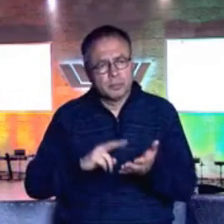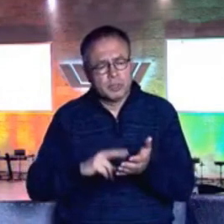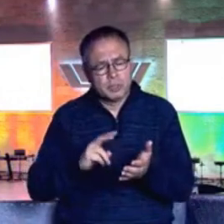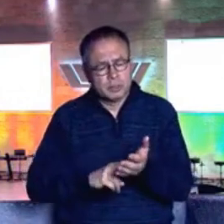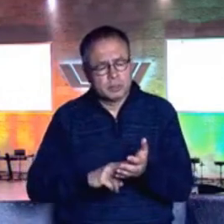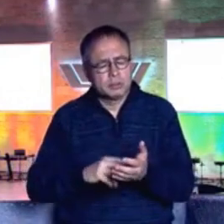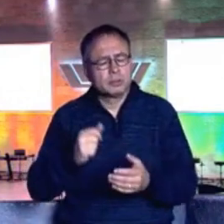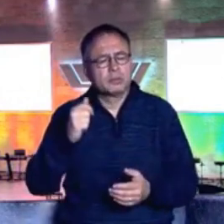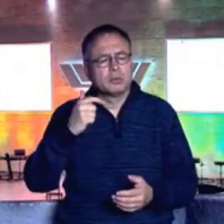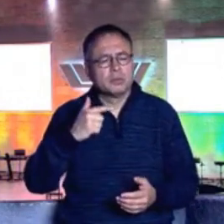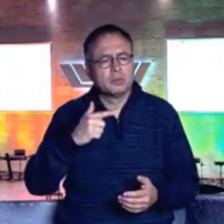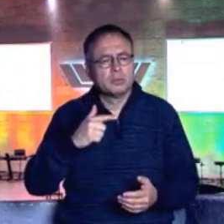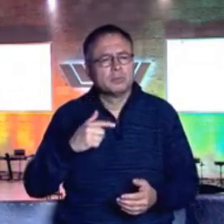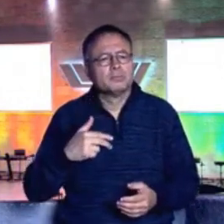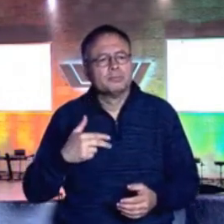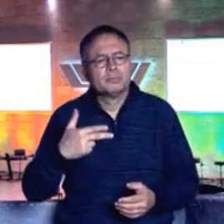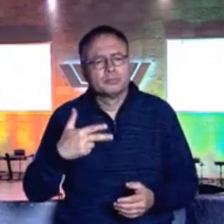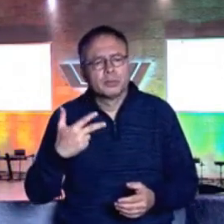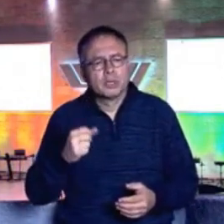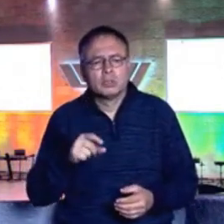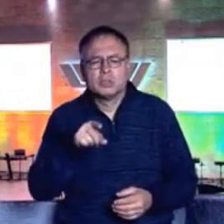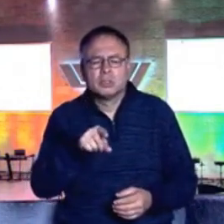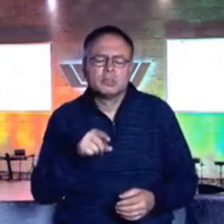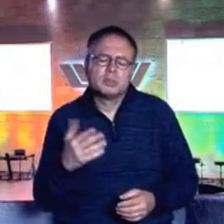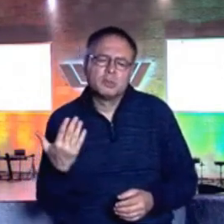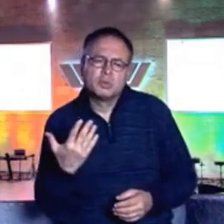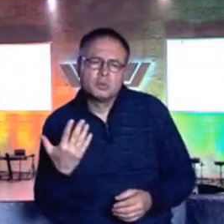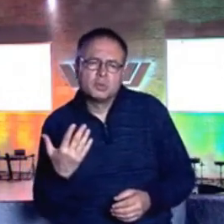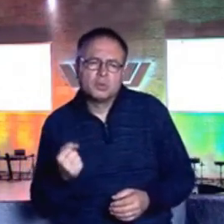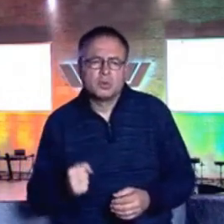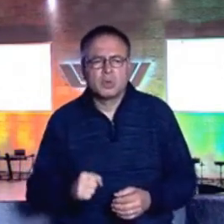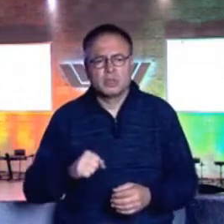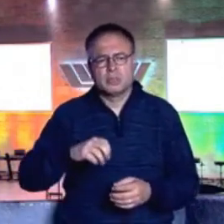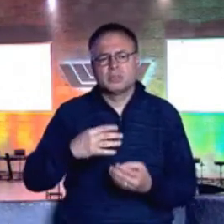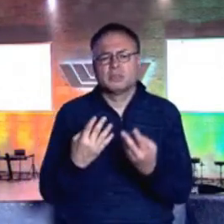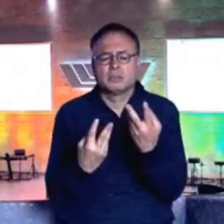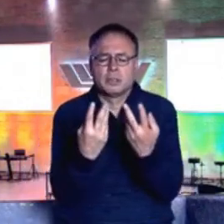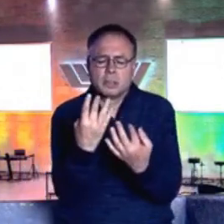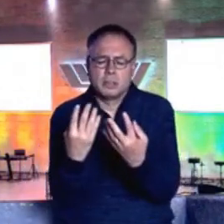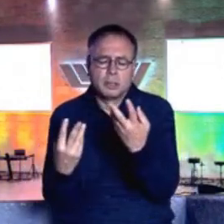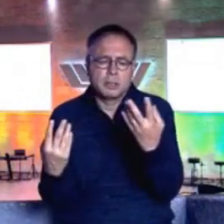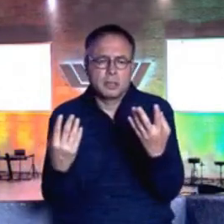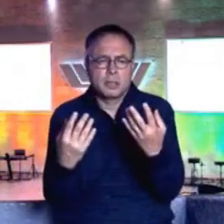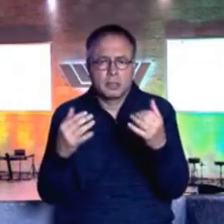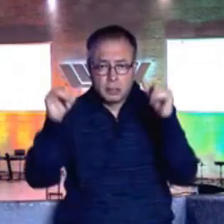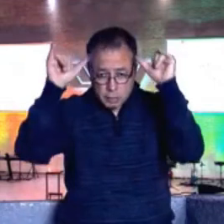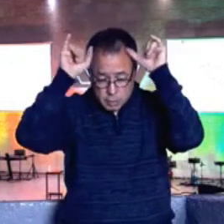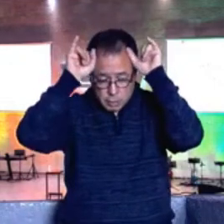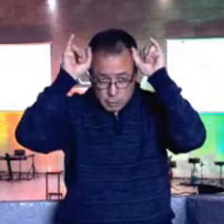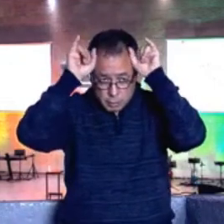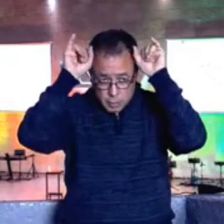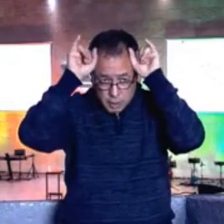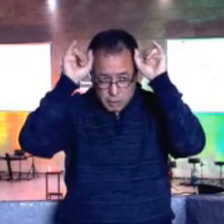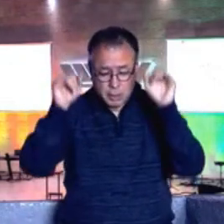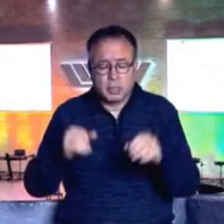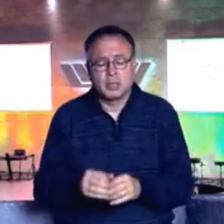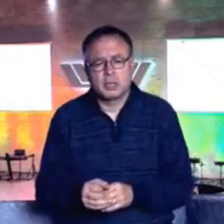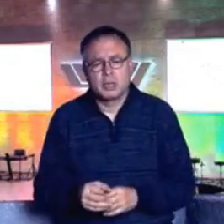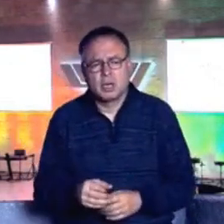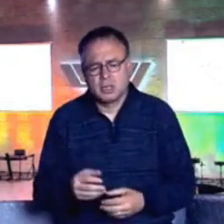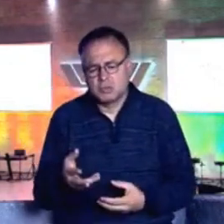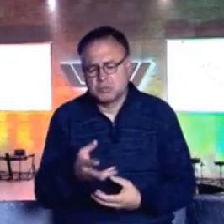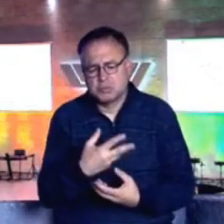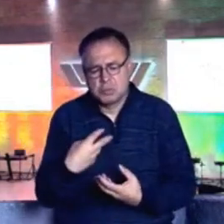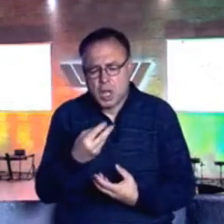haces que crezca la hierba para el ganado y las plantas para la gente que la gente cultiva para sacar de la